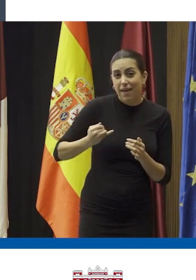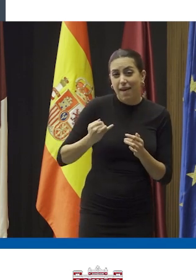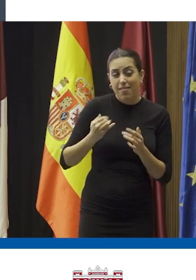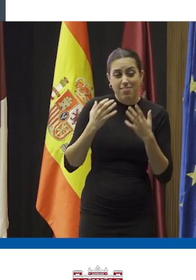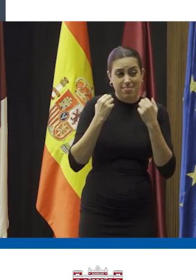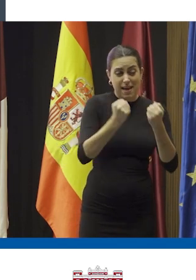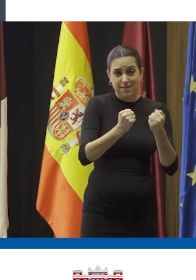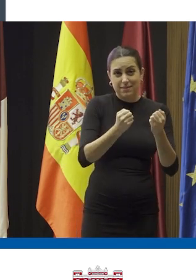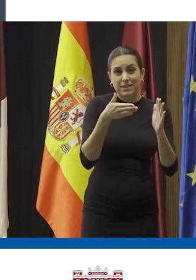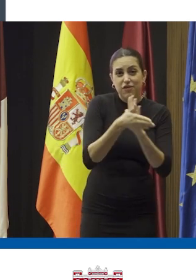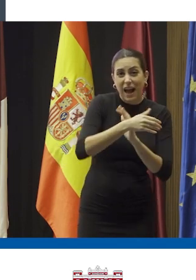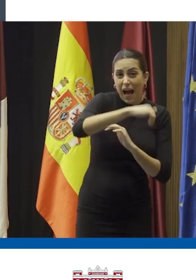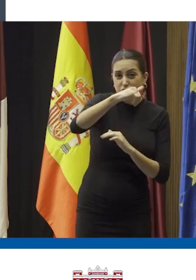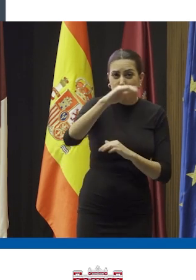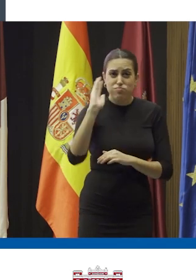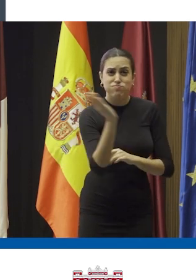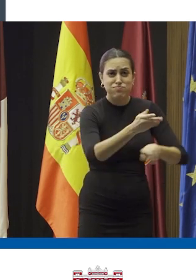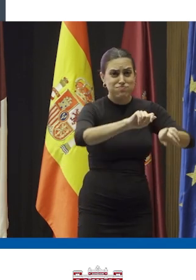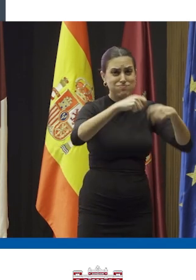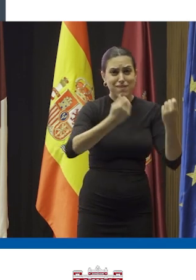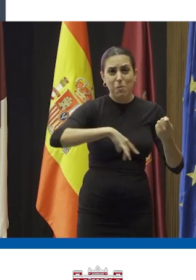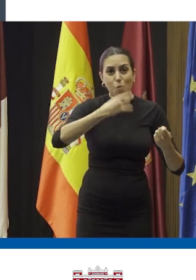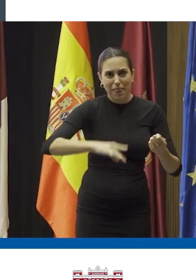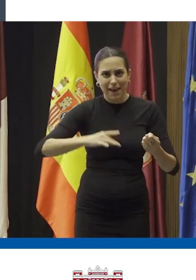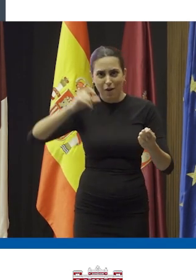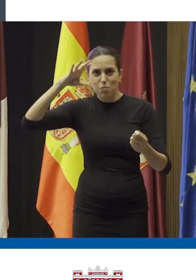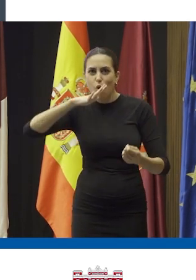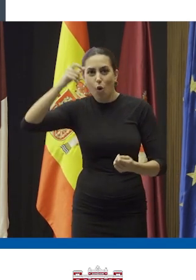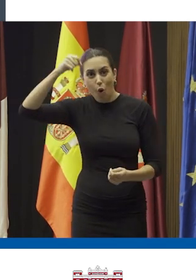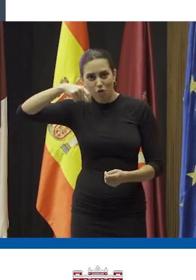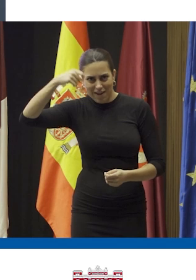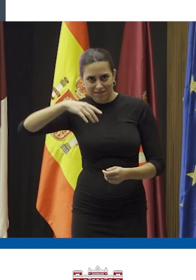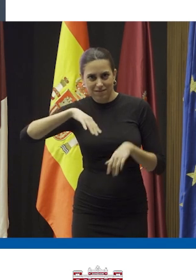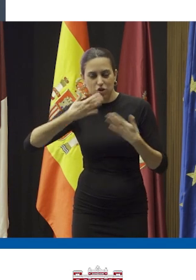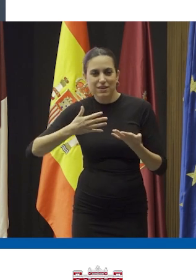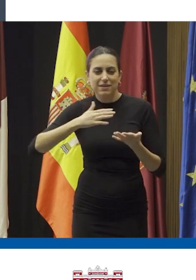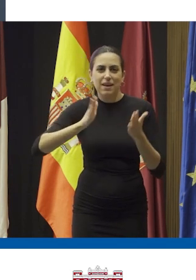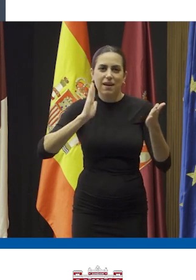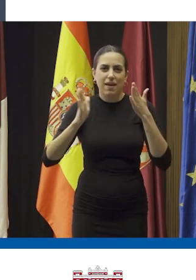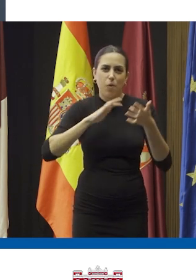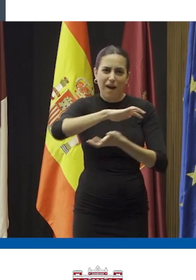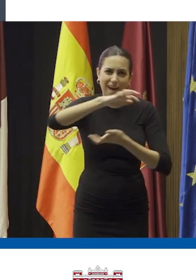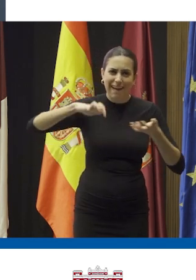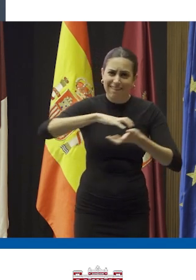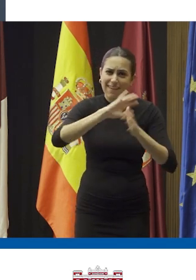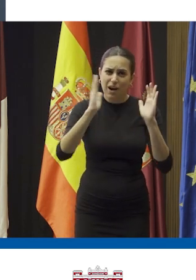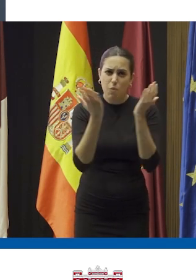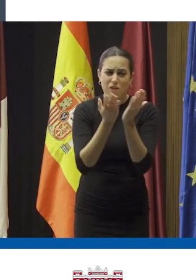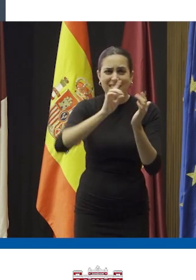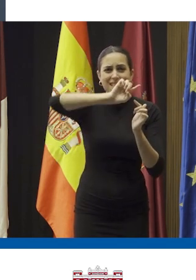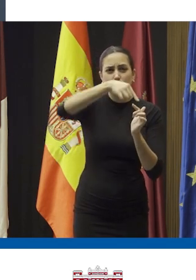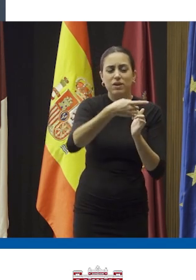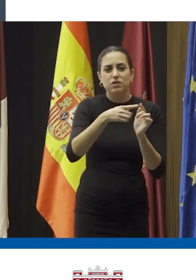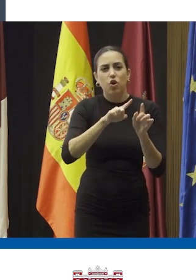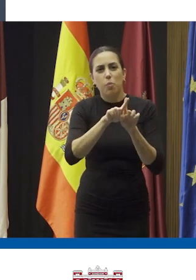Supieron qué pasaba. Y después de la guerra, Segunda Guerra Mundial, consiguieron investigar estas ondas de